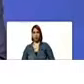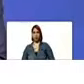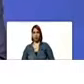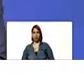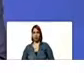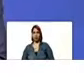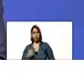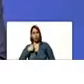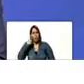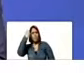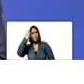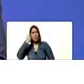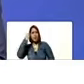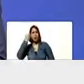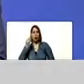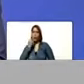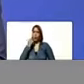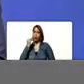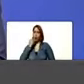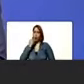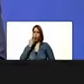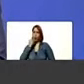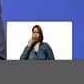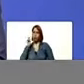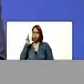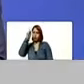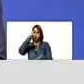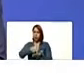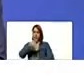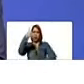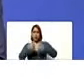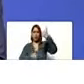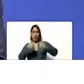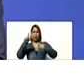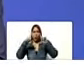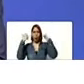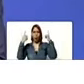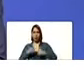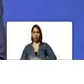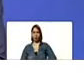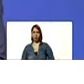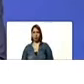Yo creía que el Bobolongo se iba a lanzar a candidato en La Guaira.